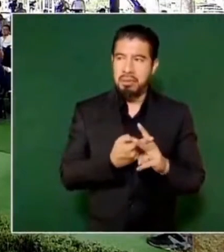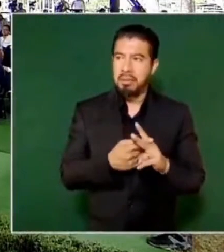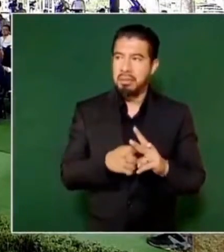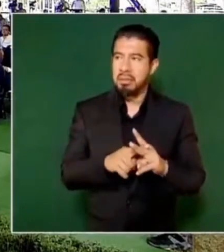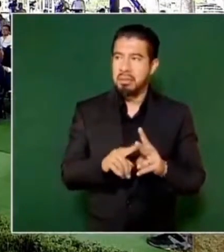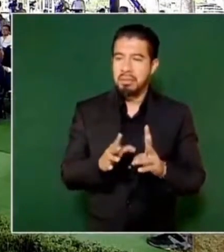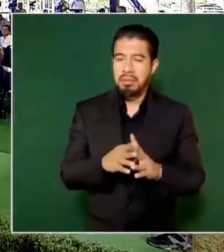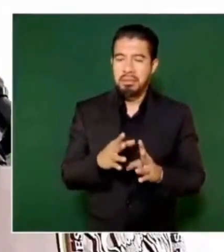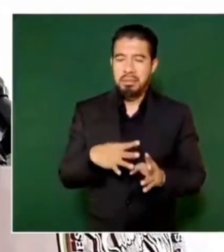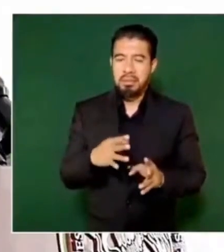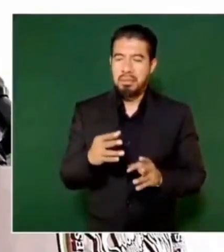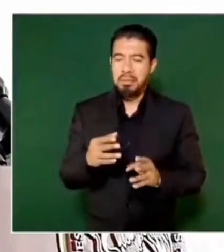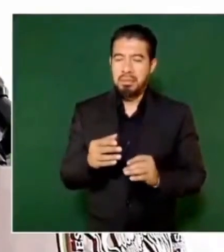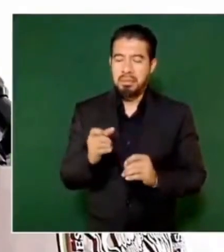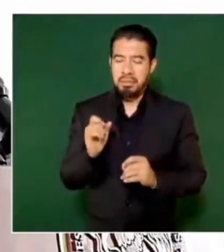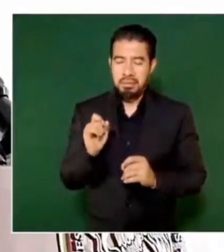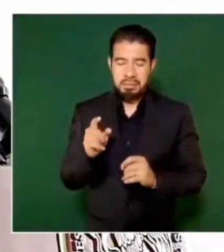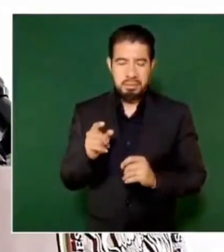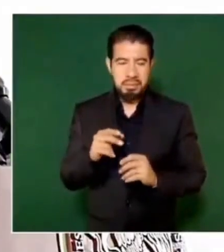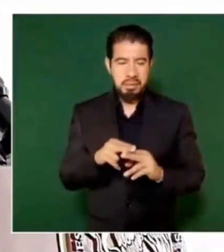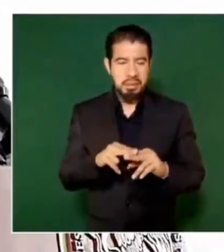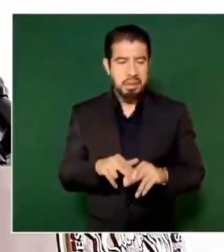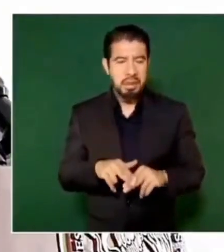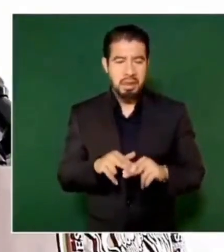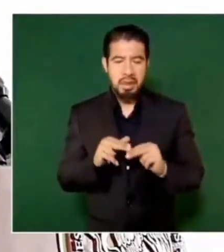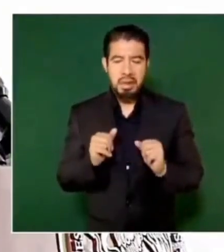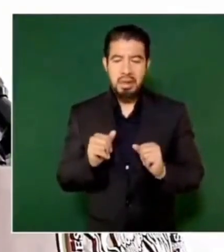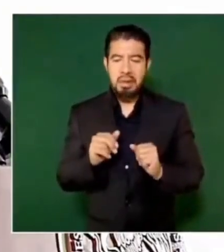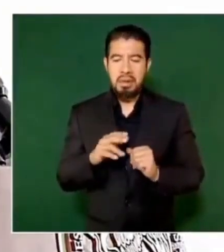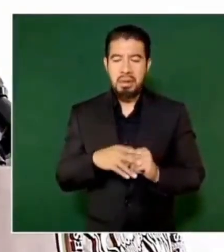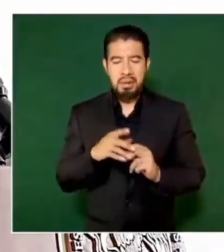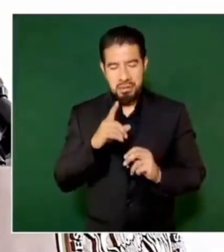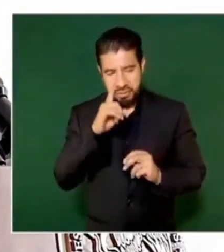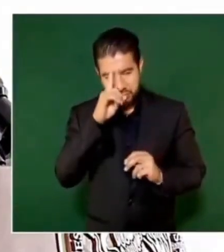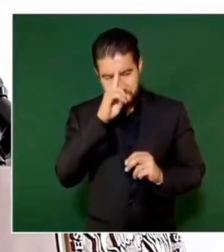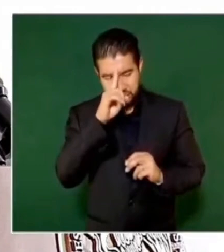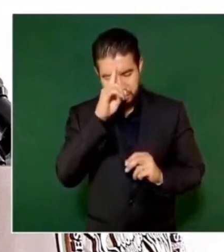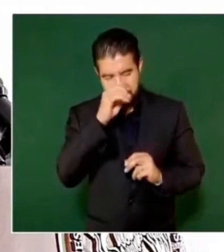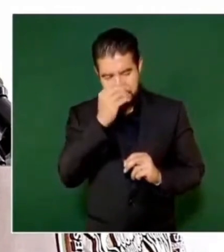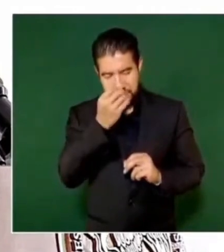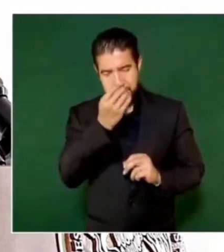a nadie se le puede negar un consejo.